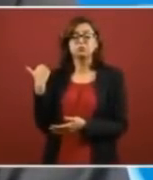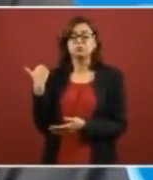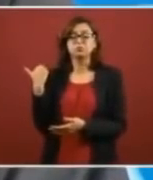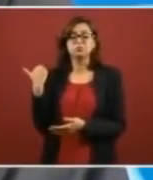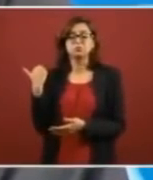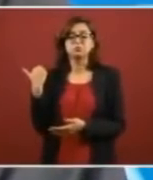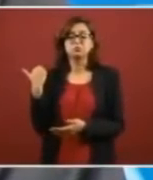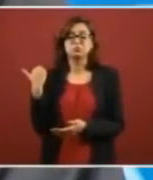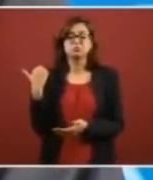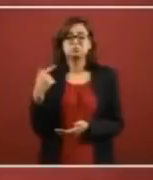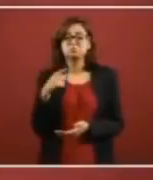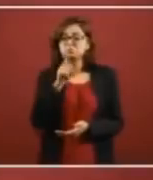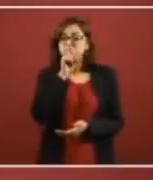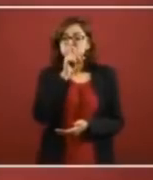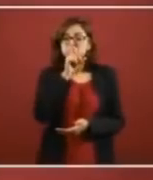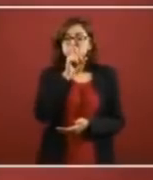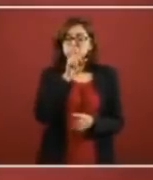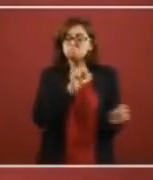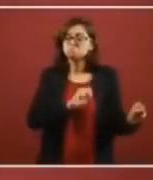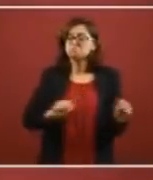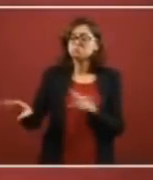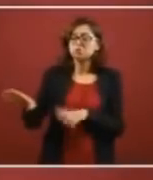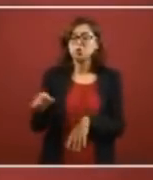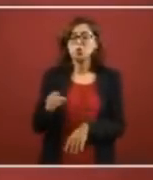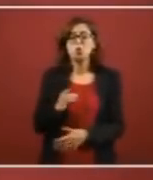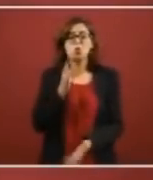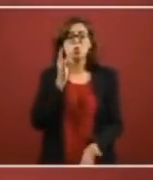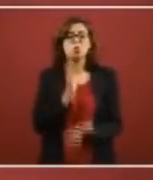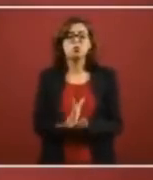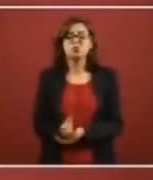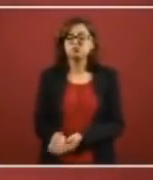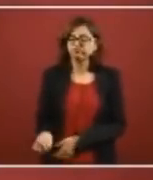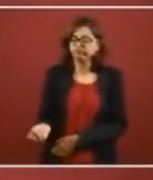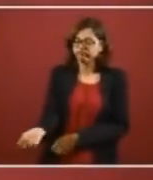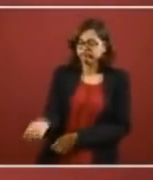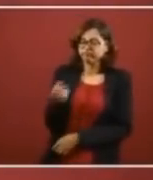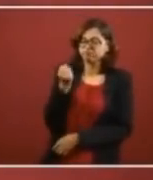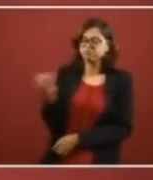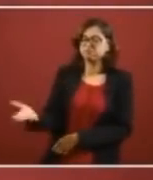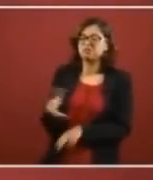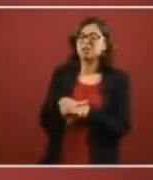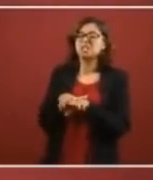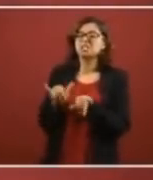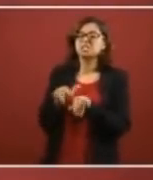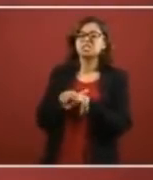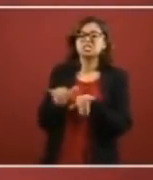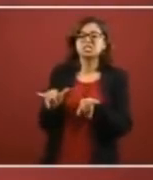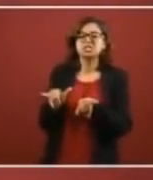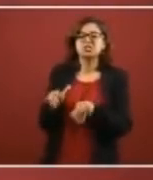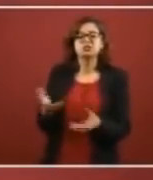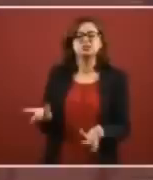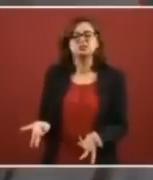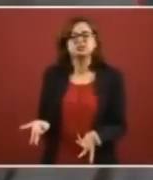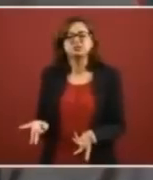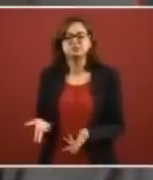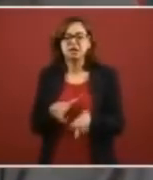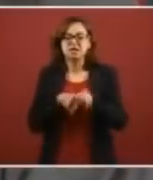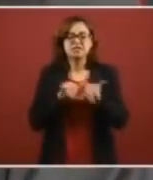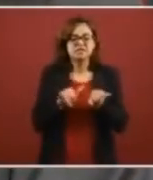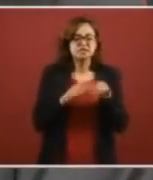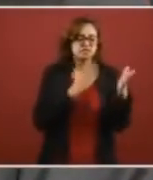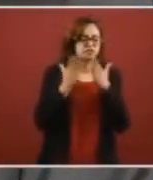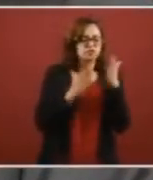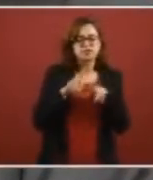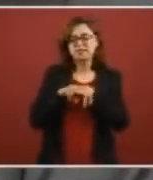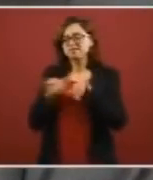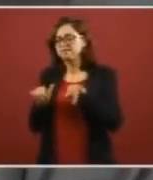solo se les etiquetaba, se les llamaba de manera despectiva ninis, que ni estudian ni